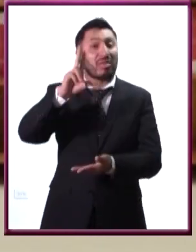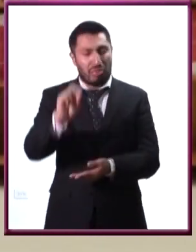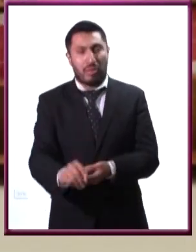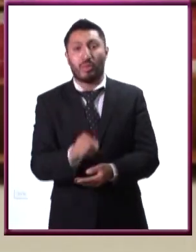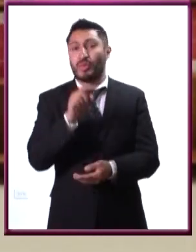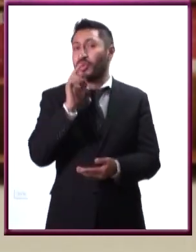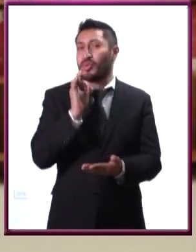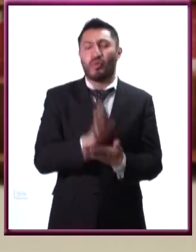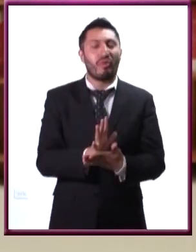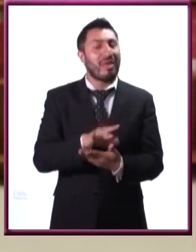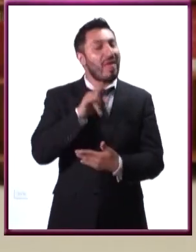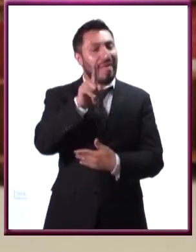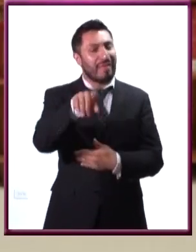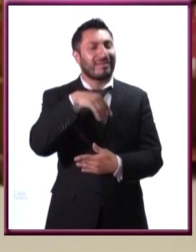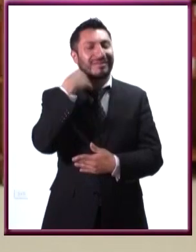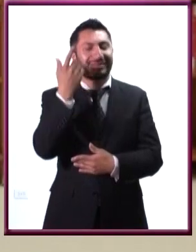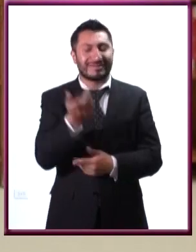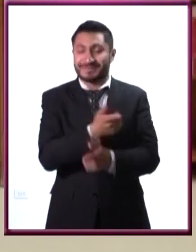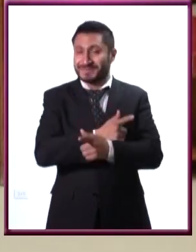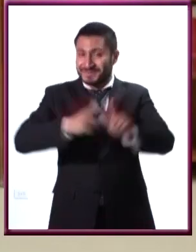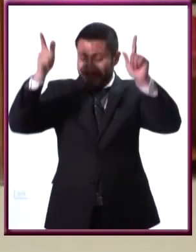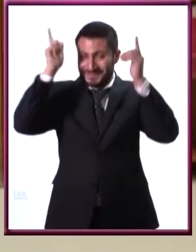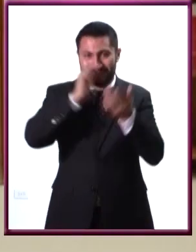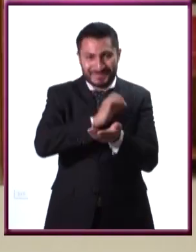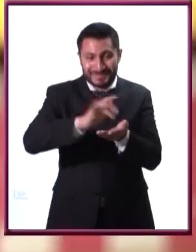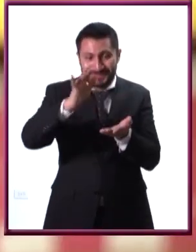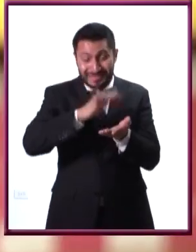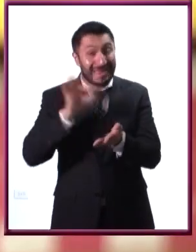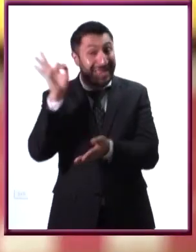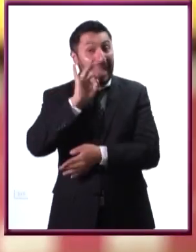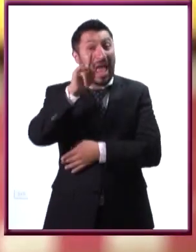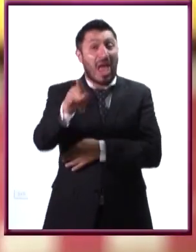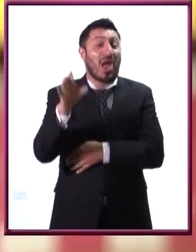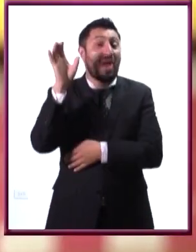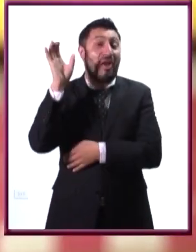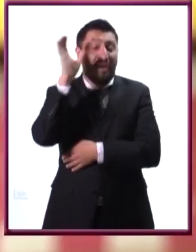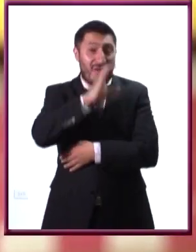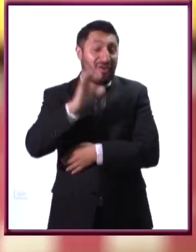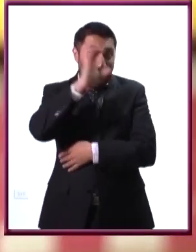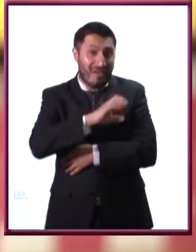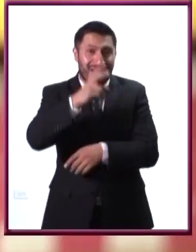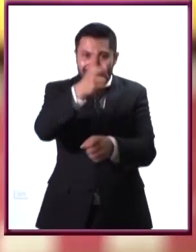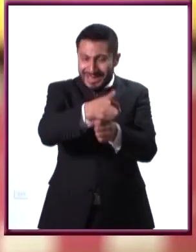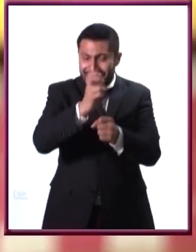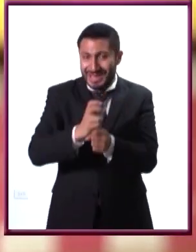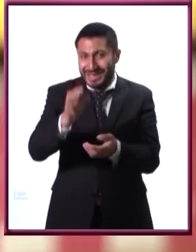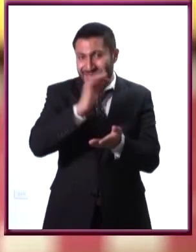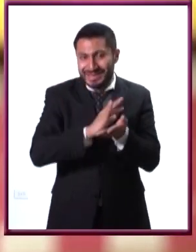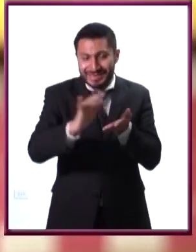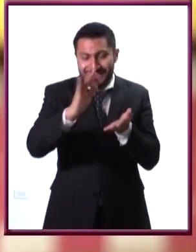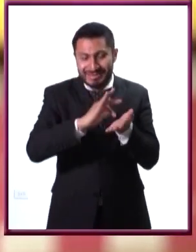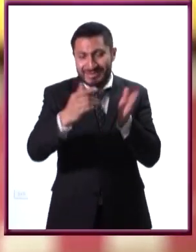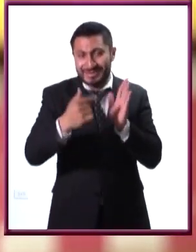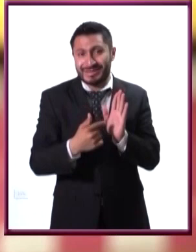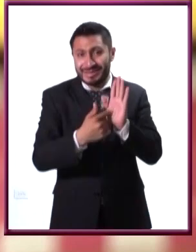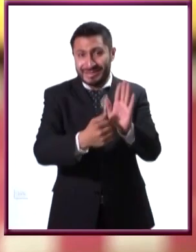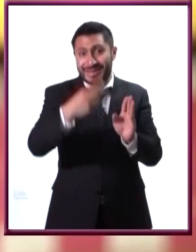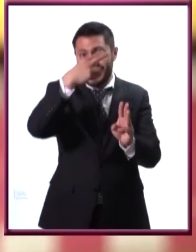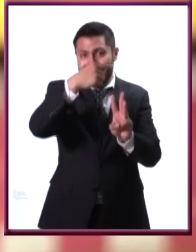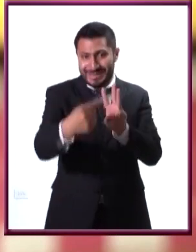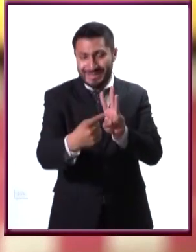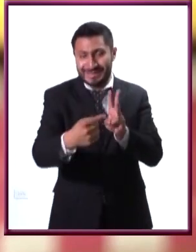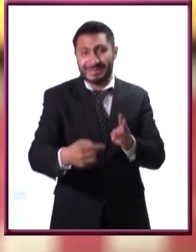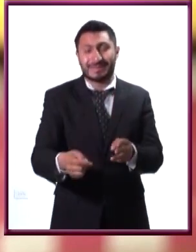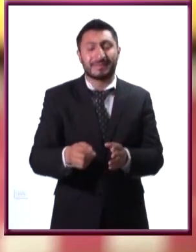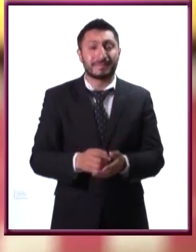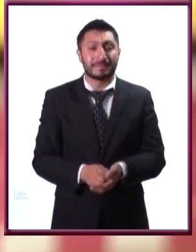ni nadie, solo por el puro gusto de leer. Si tienes curiosidad, los invitamos a leer los siguientes 3 inicios